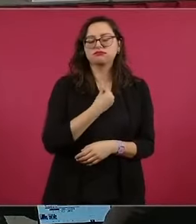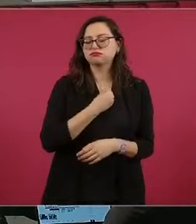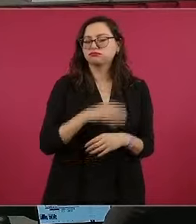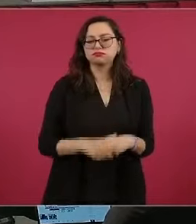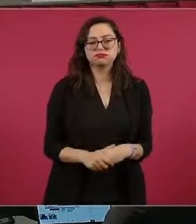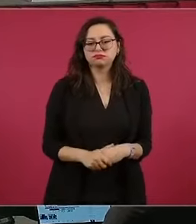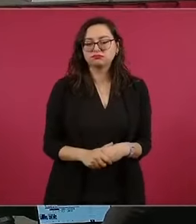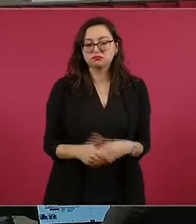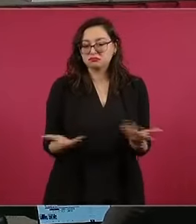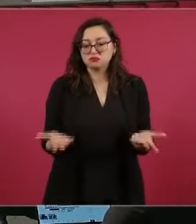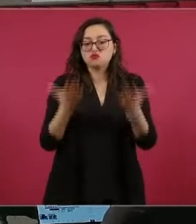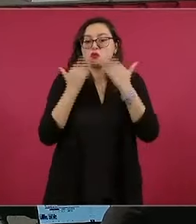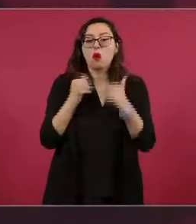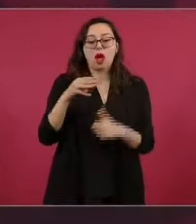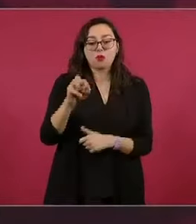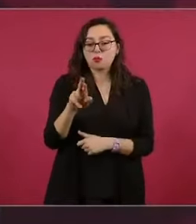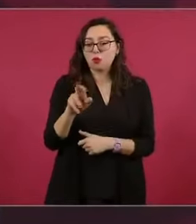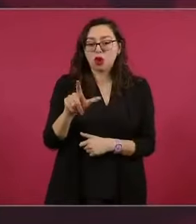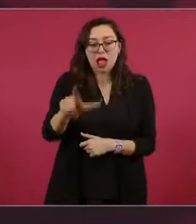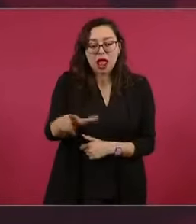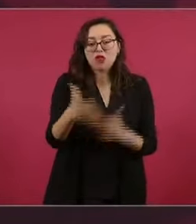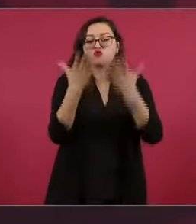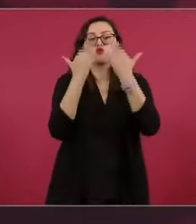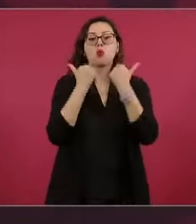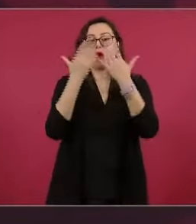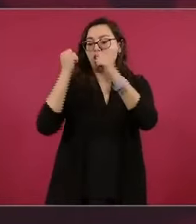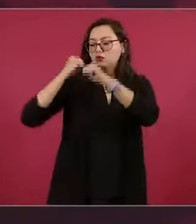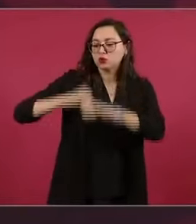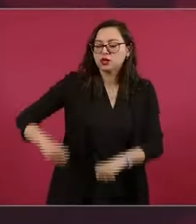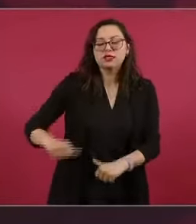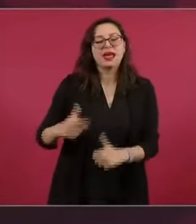y si no hay autoridad moral no se tiene autoridad política.